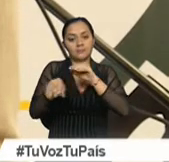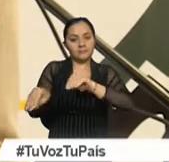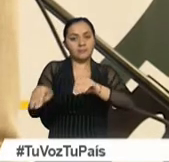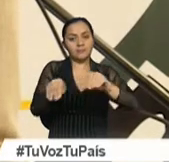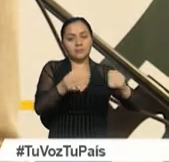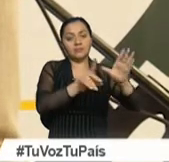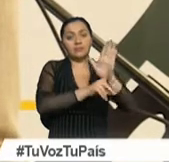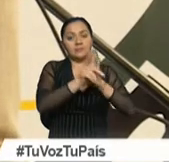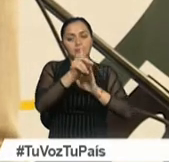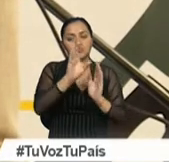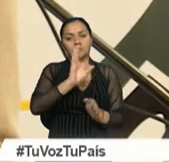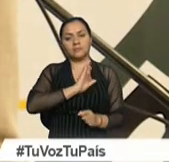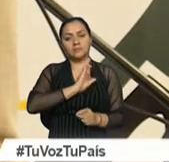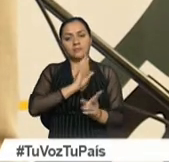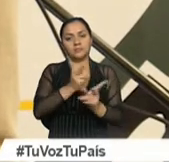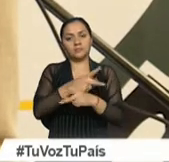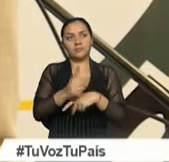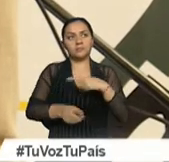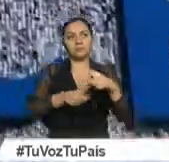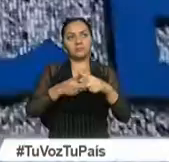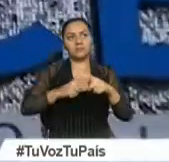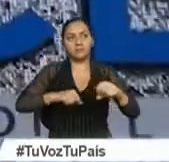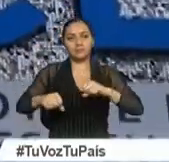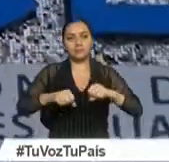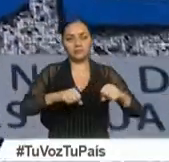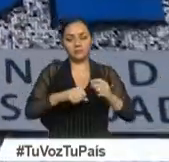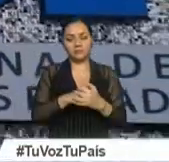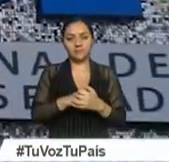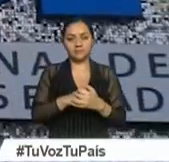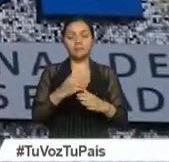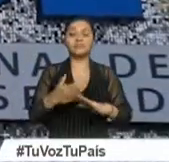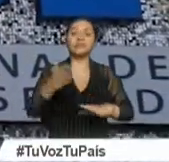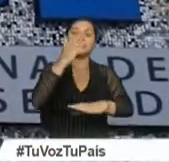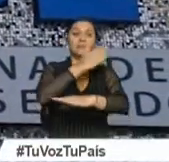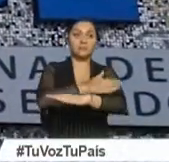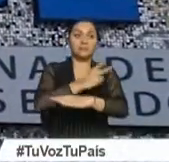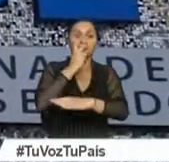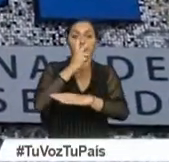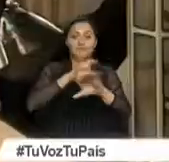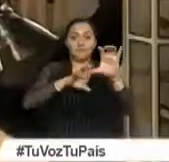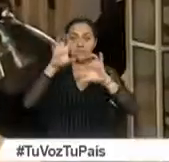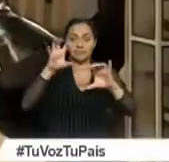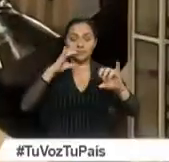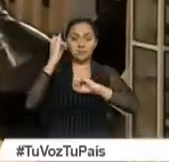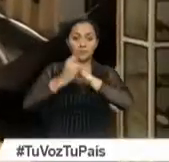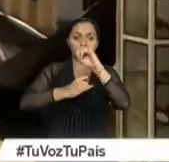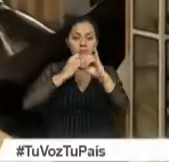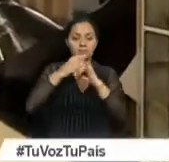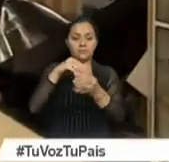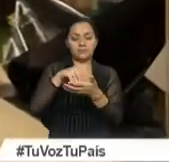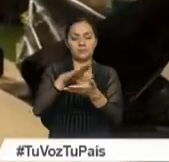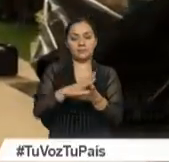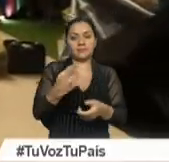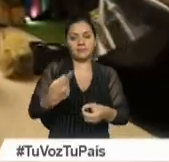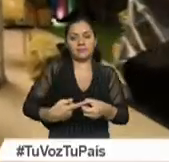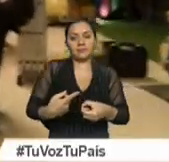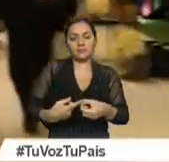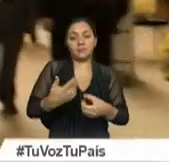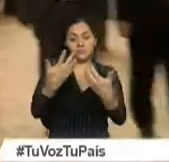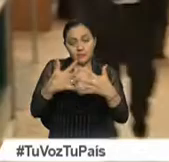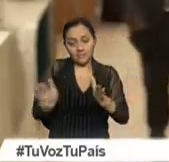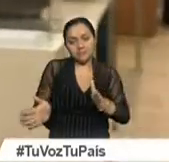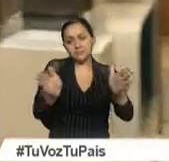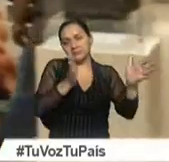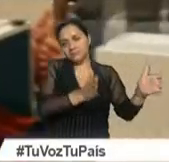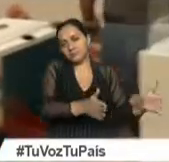desarrollo técnico, productivo y de gestión. Las anteriores ediciones de esta feria internacional se han realizado en Quito. Ahora le tocó